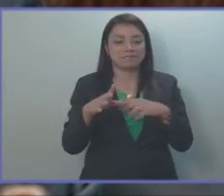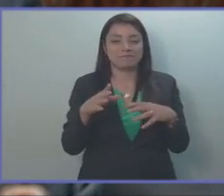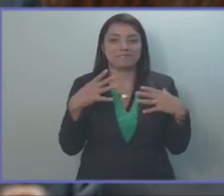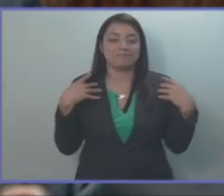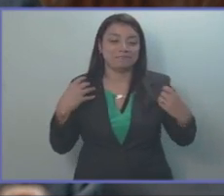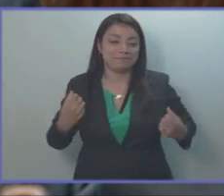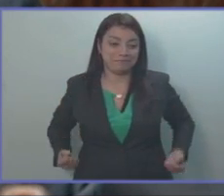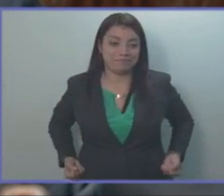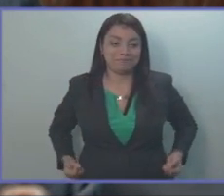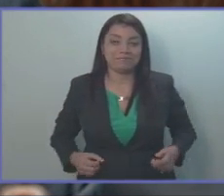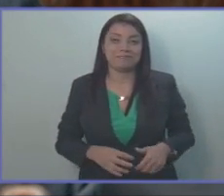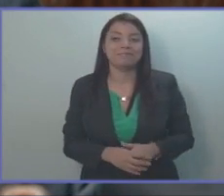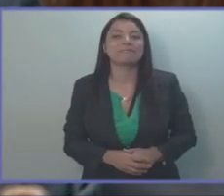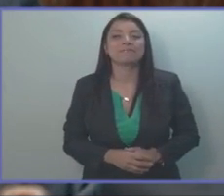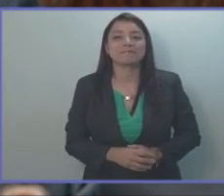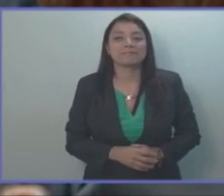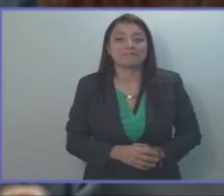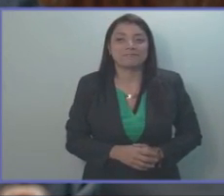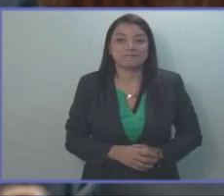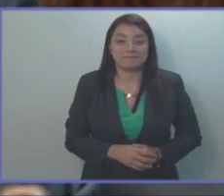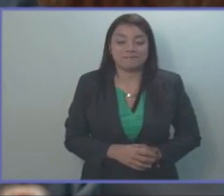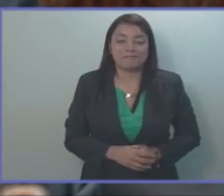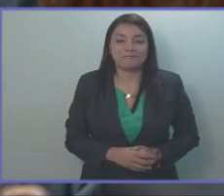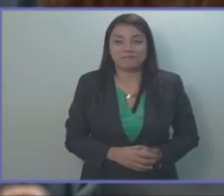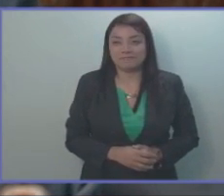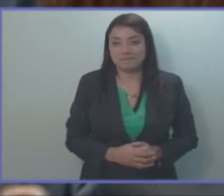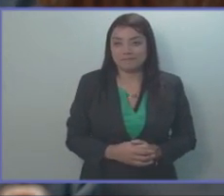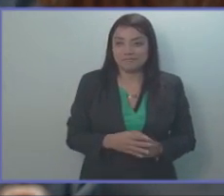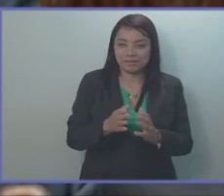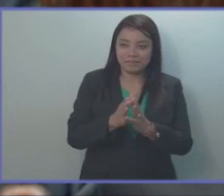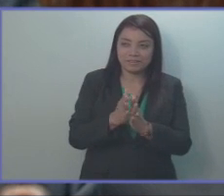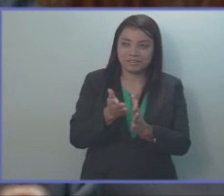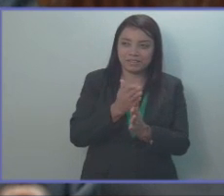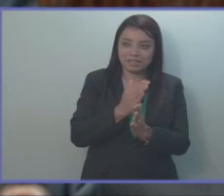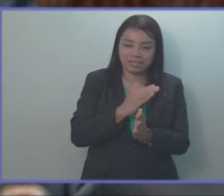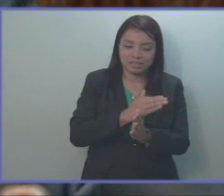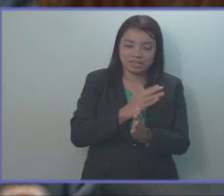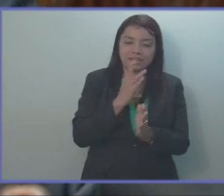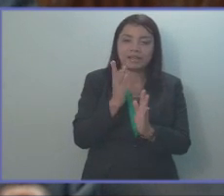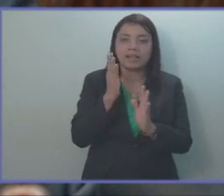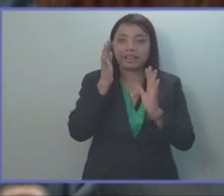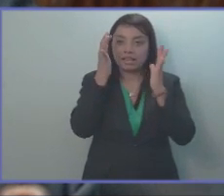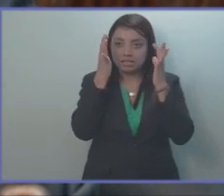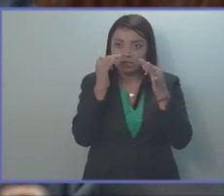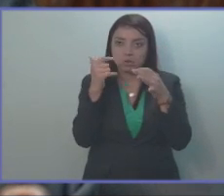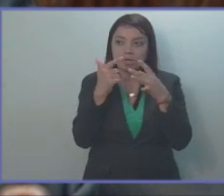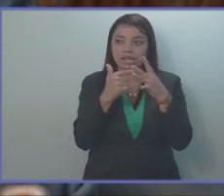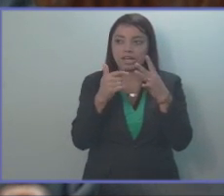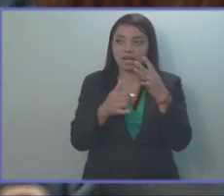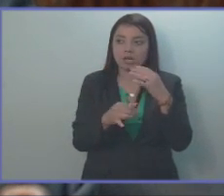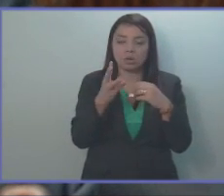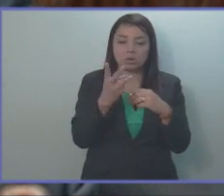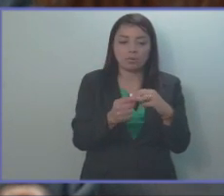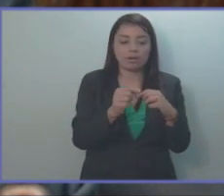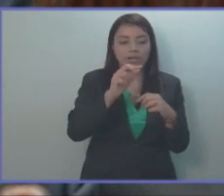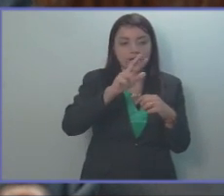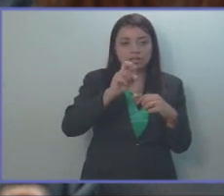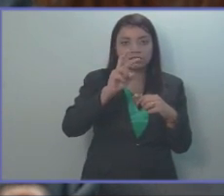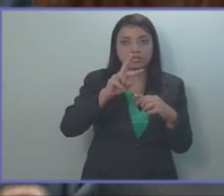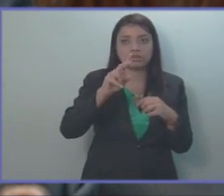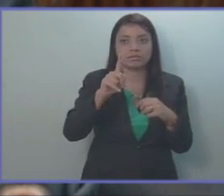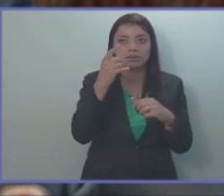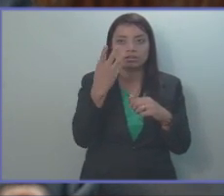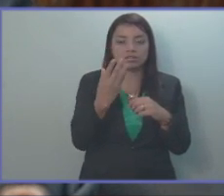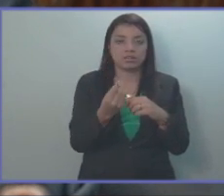oficial de posición anterior, que mediante decreto legislativo número 321